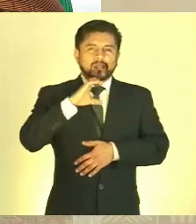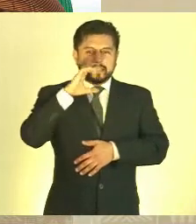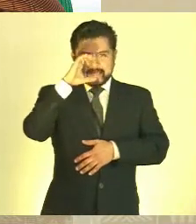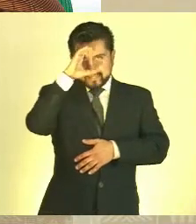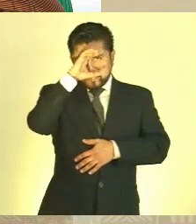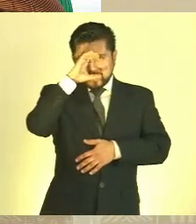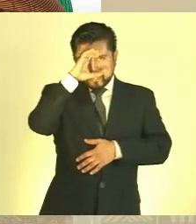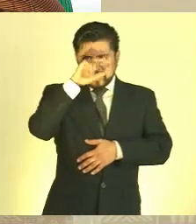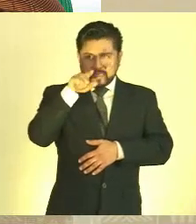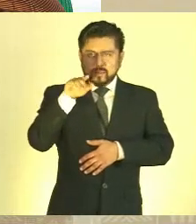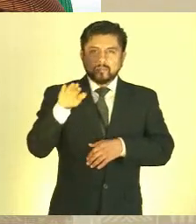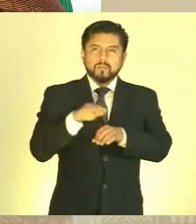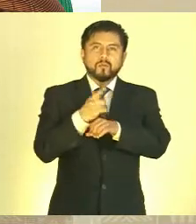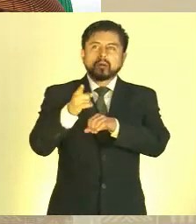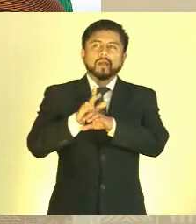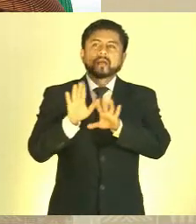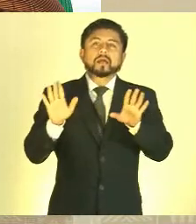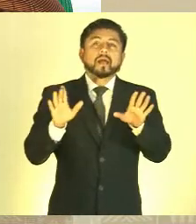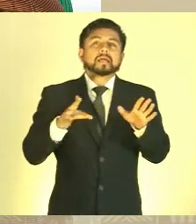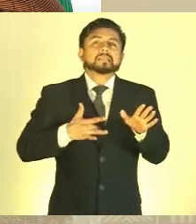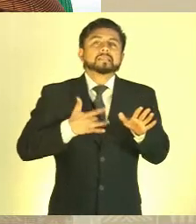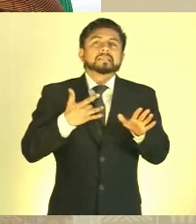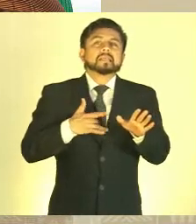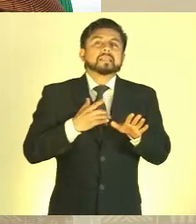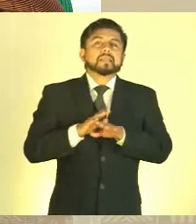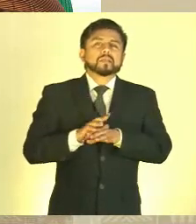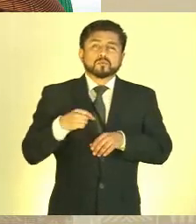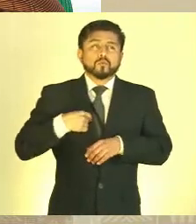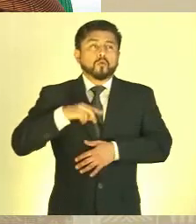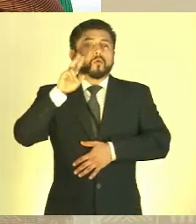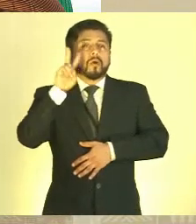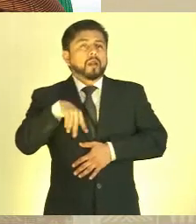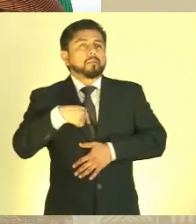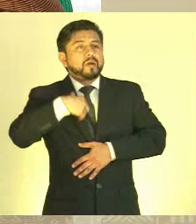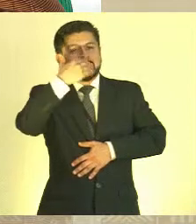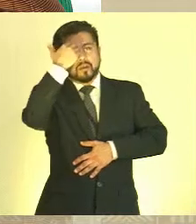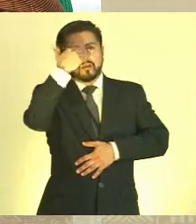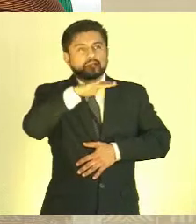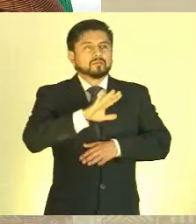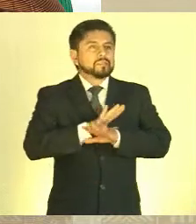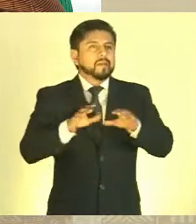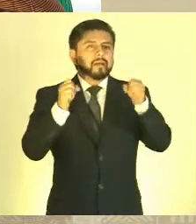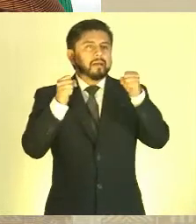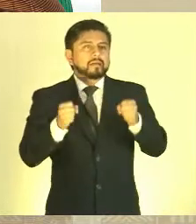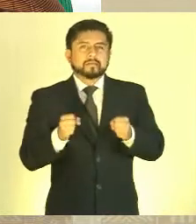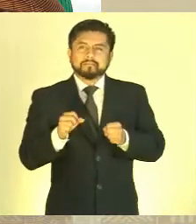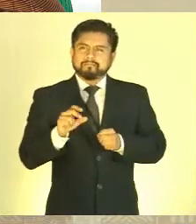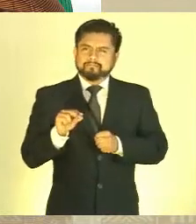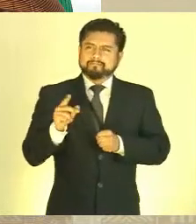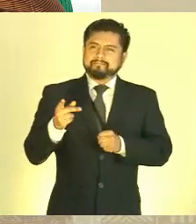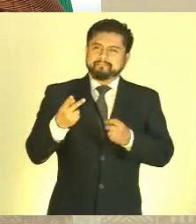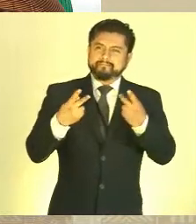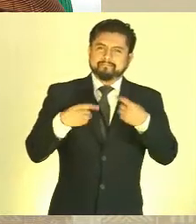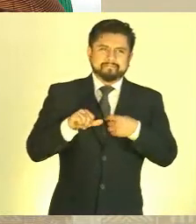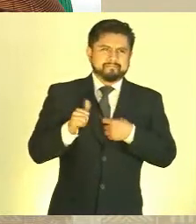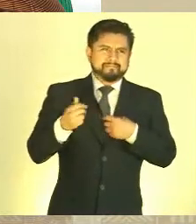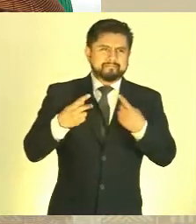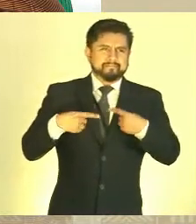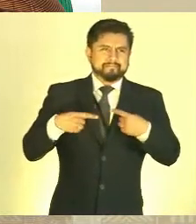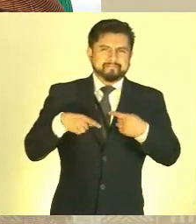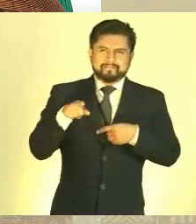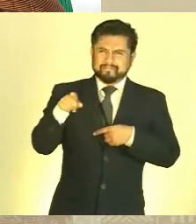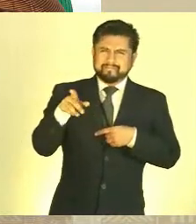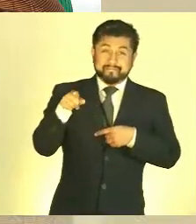definitivas y seguras para todo. La ciencia no, como el arte. La ciencia sirve, como el arte, para